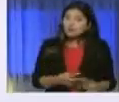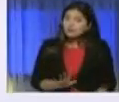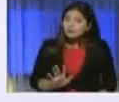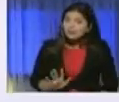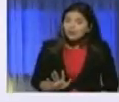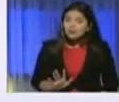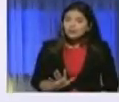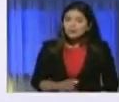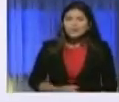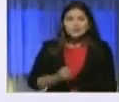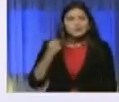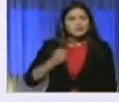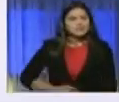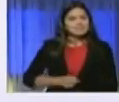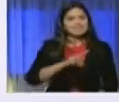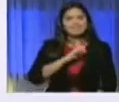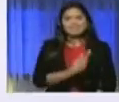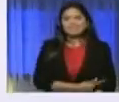indeclinable,